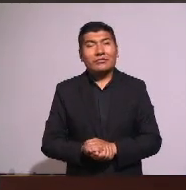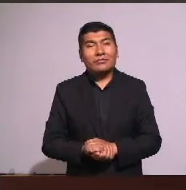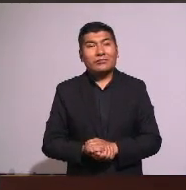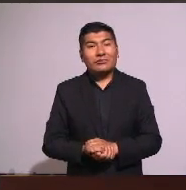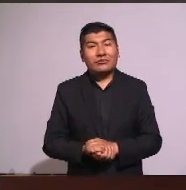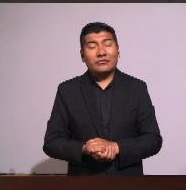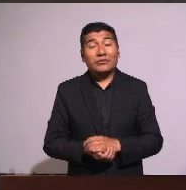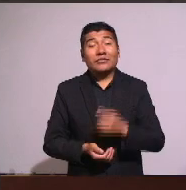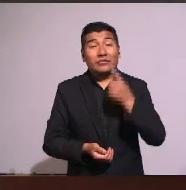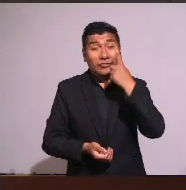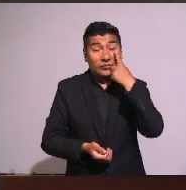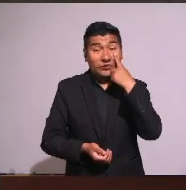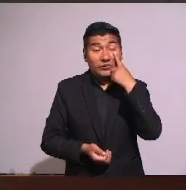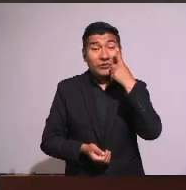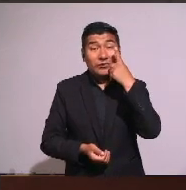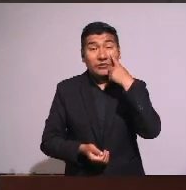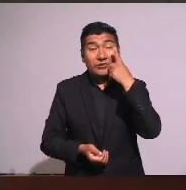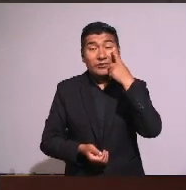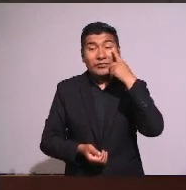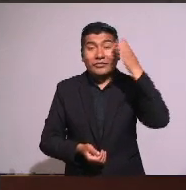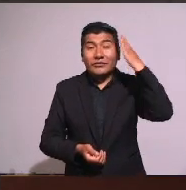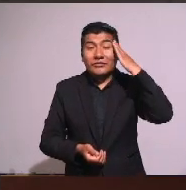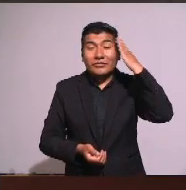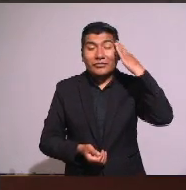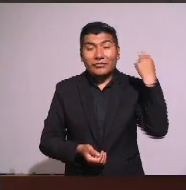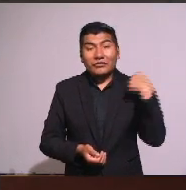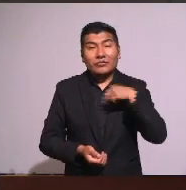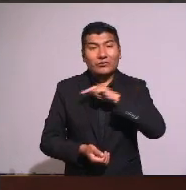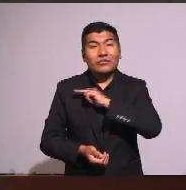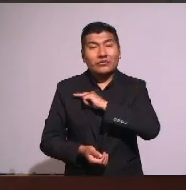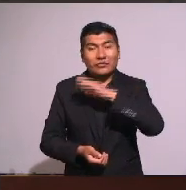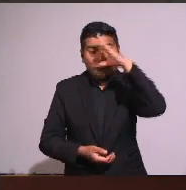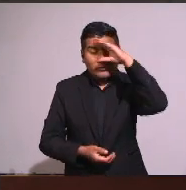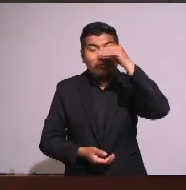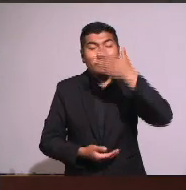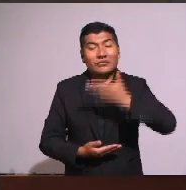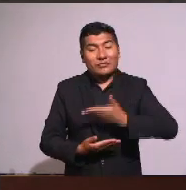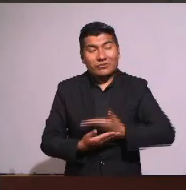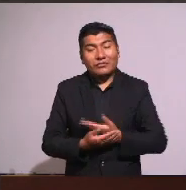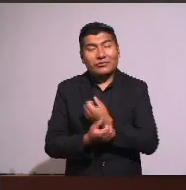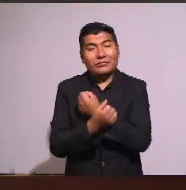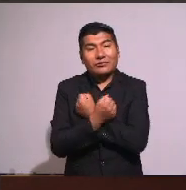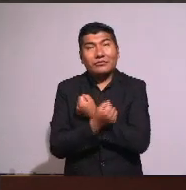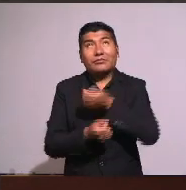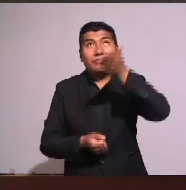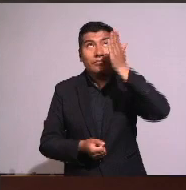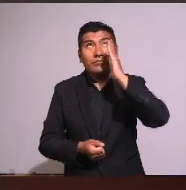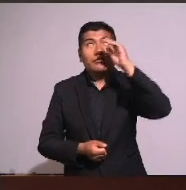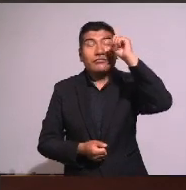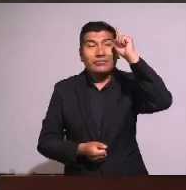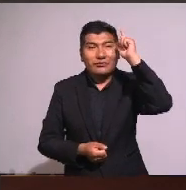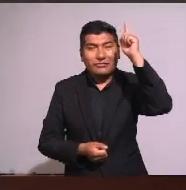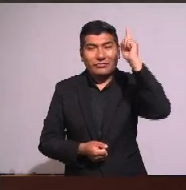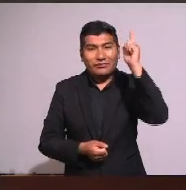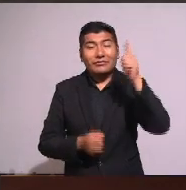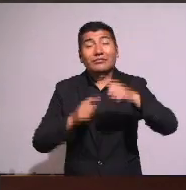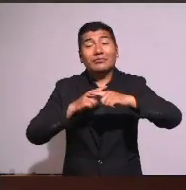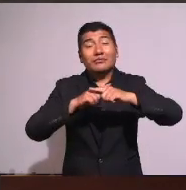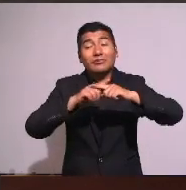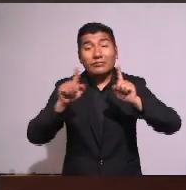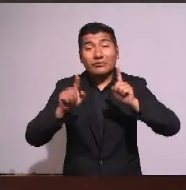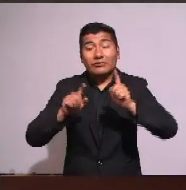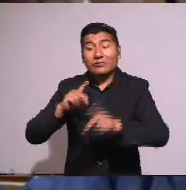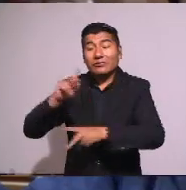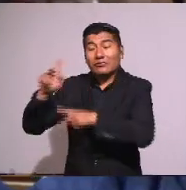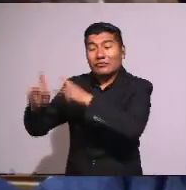Es reconocer y saber que somos hijos amados de Dios, pero